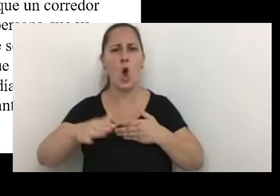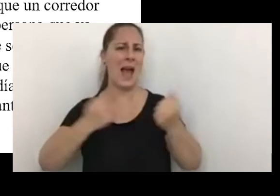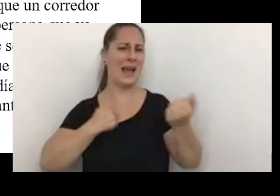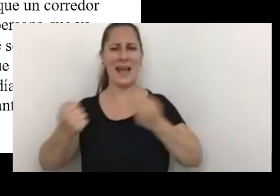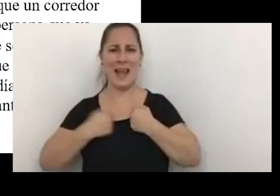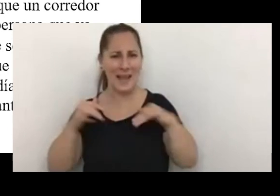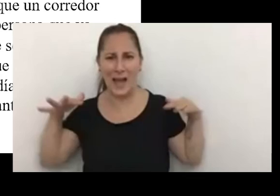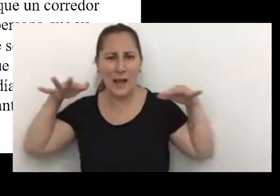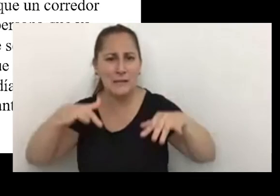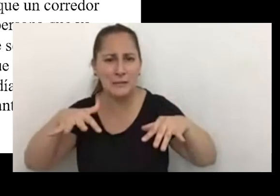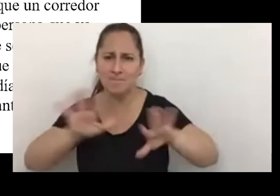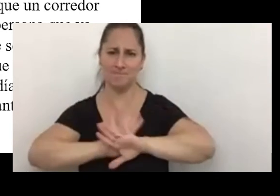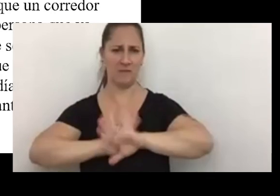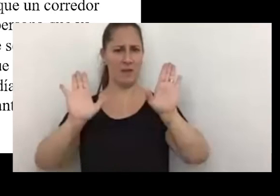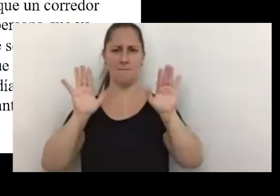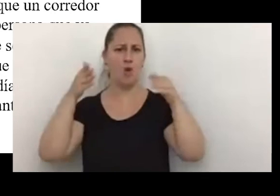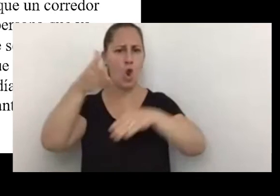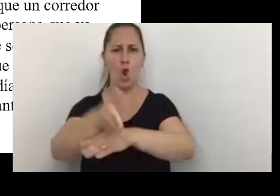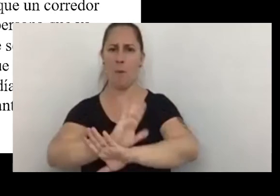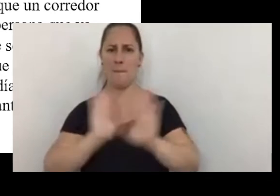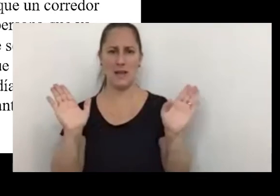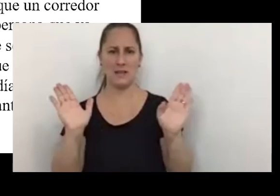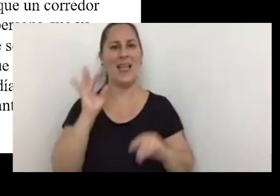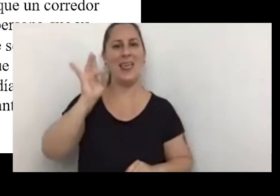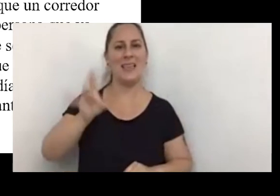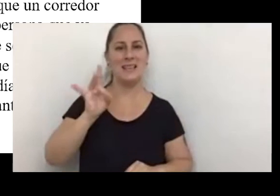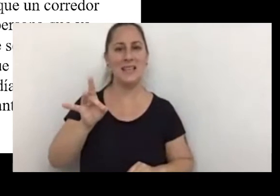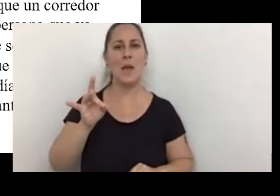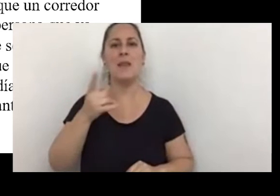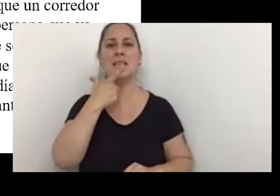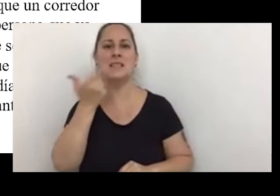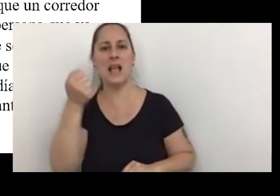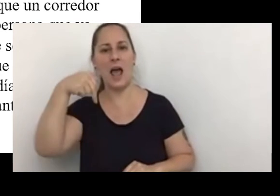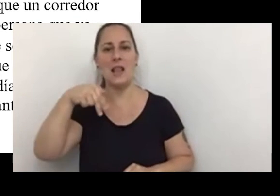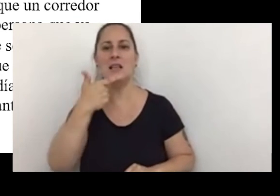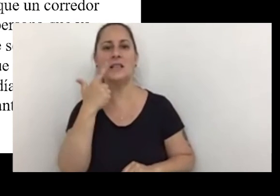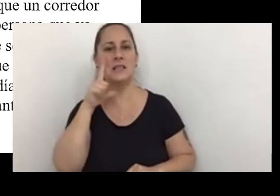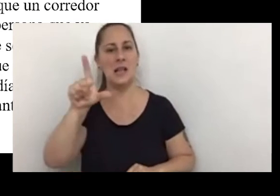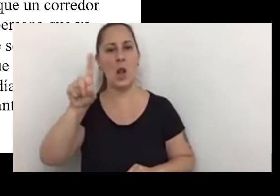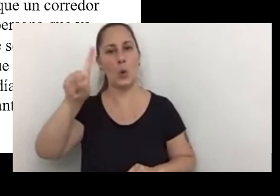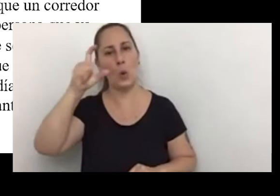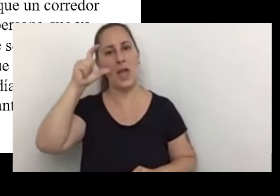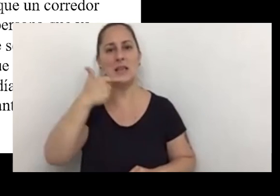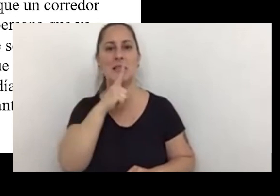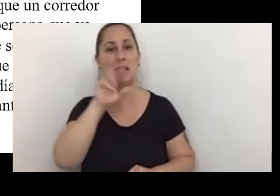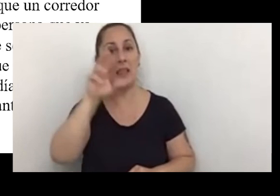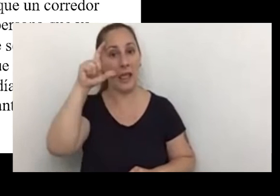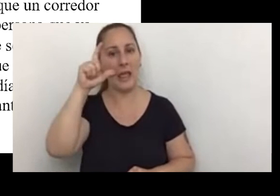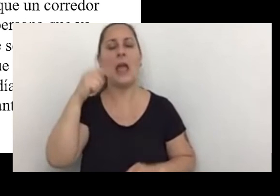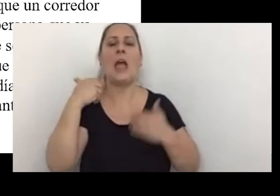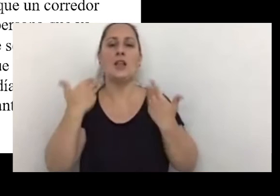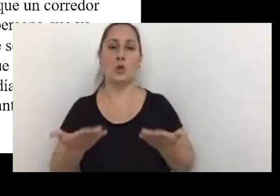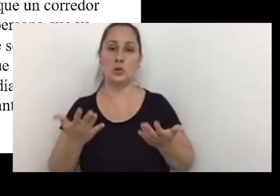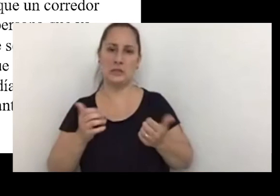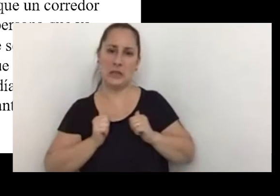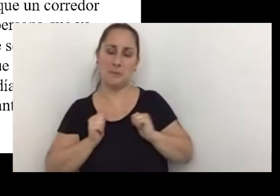que, por ejemplo, en diciembre coincide con la fiesta de San Silvestre. En consecuencia, esperan que esto llame la atención de